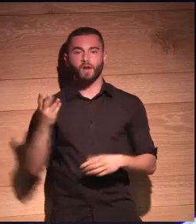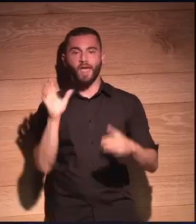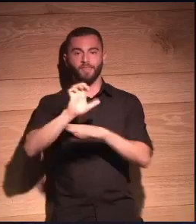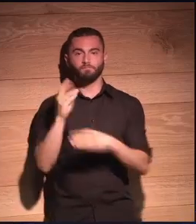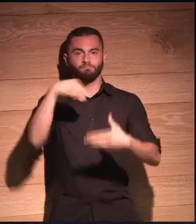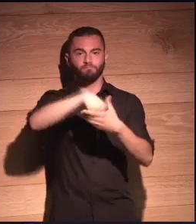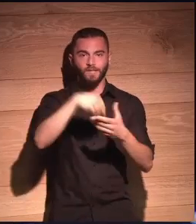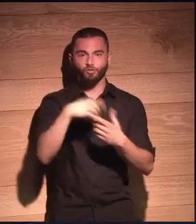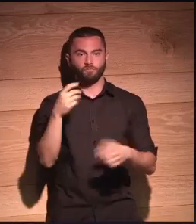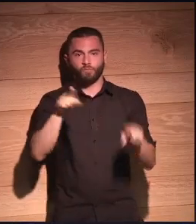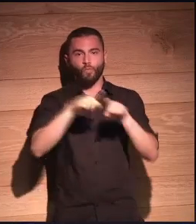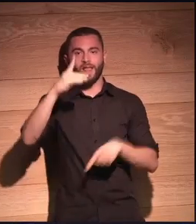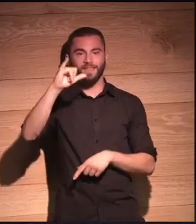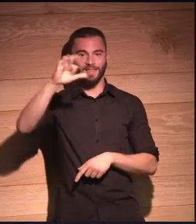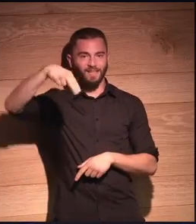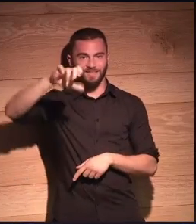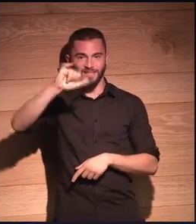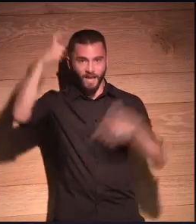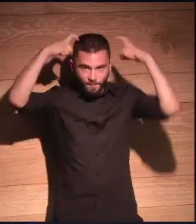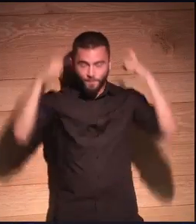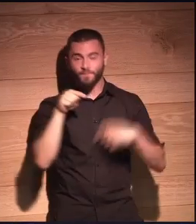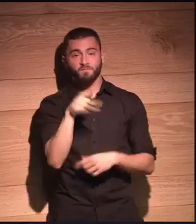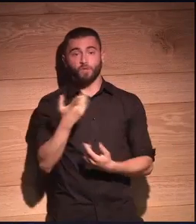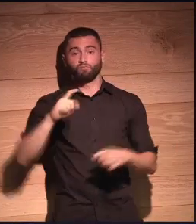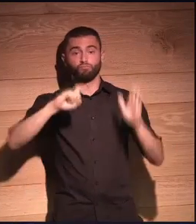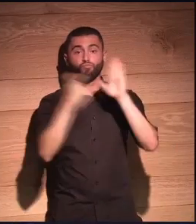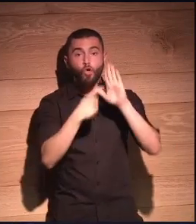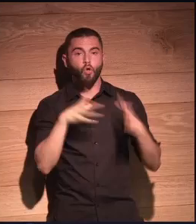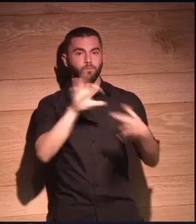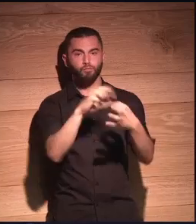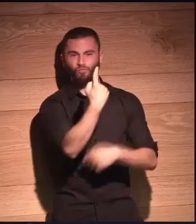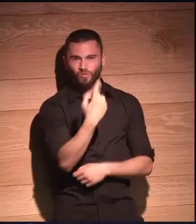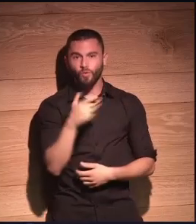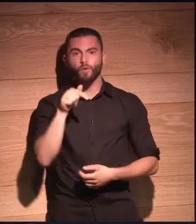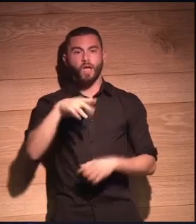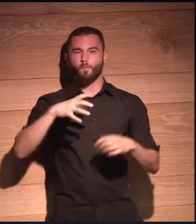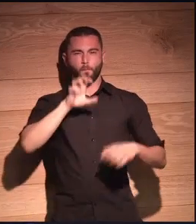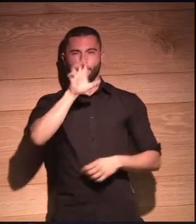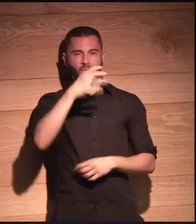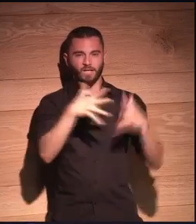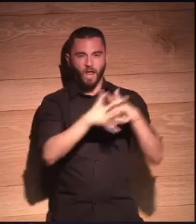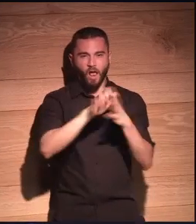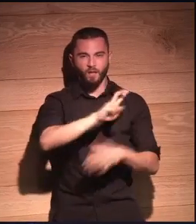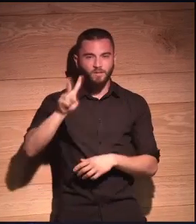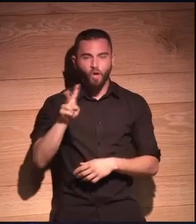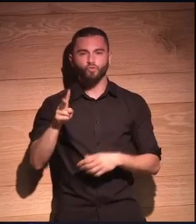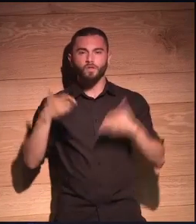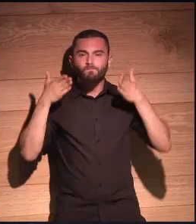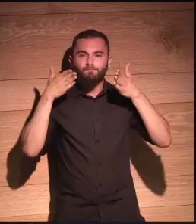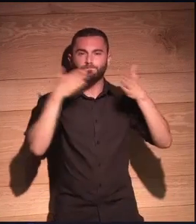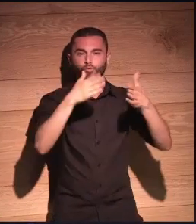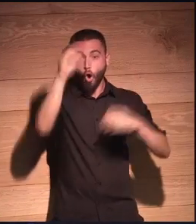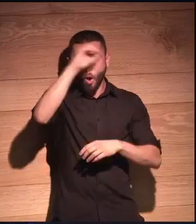estaban todos a una. O sea, realmente había un país como Estados Unidos volcado completamente en que la